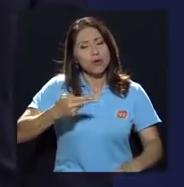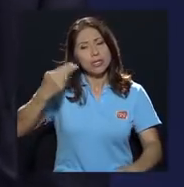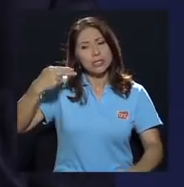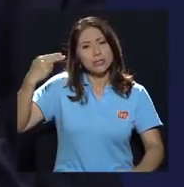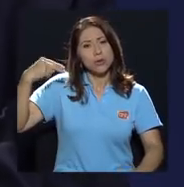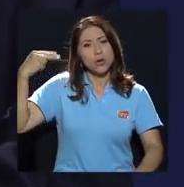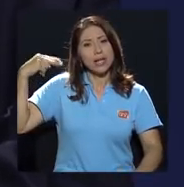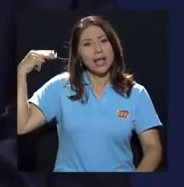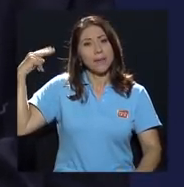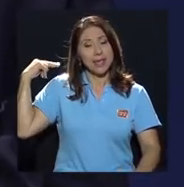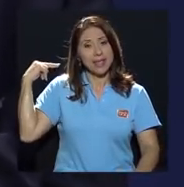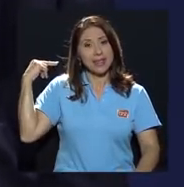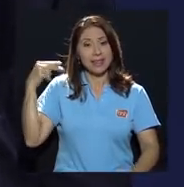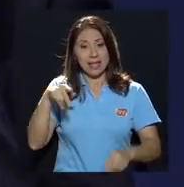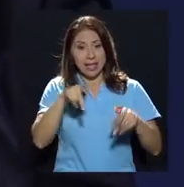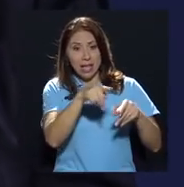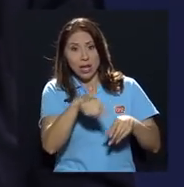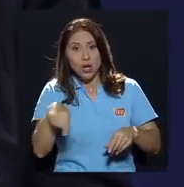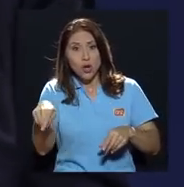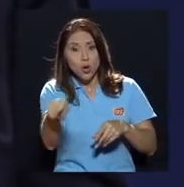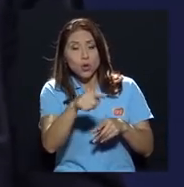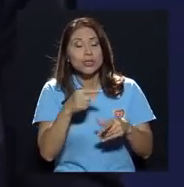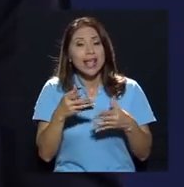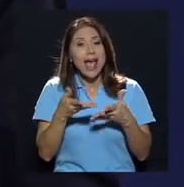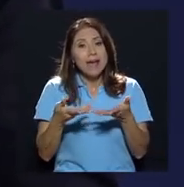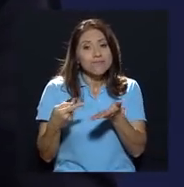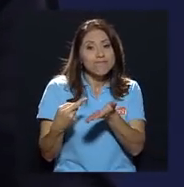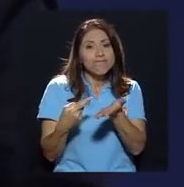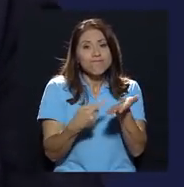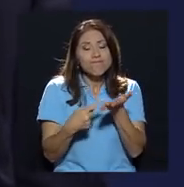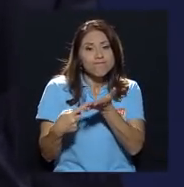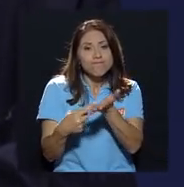históricamente los que han esgrimido